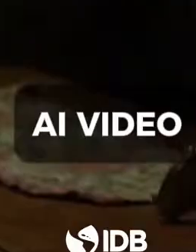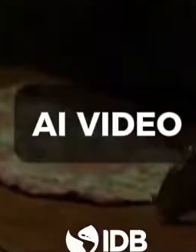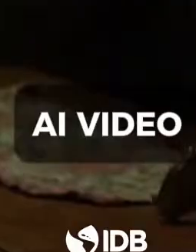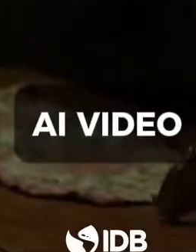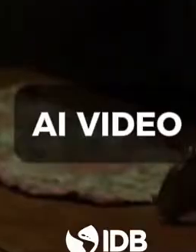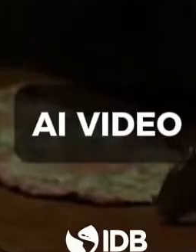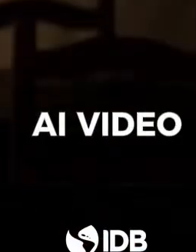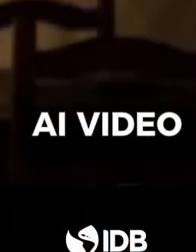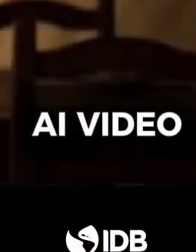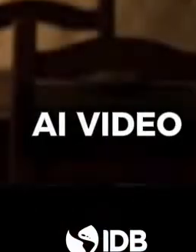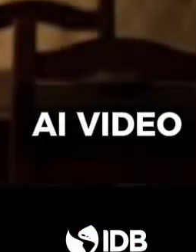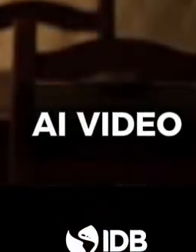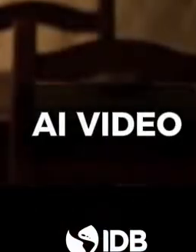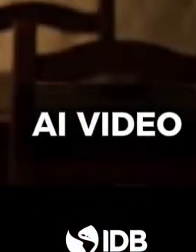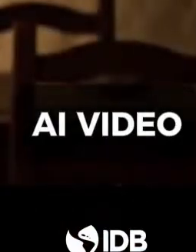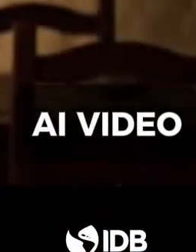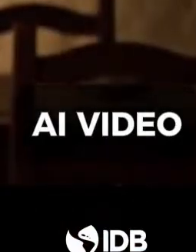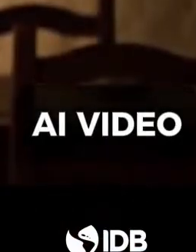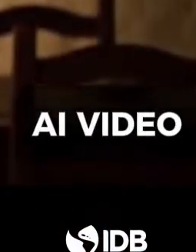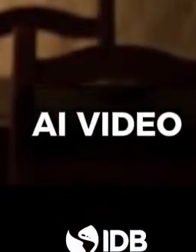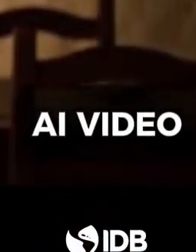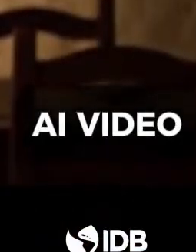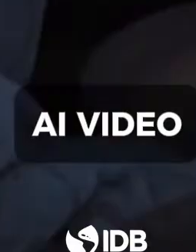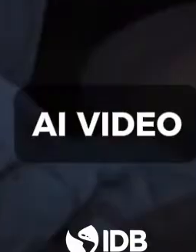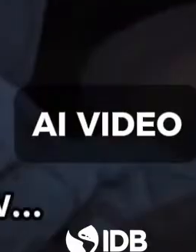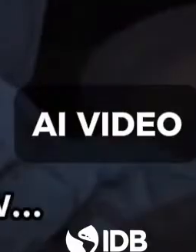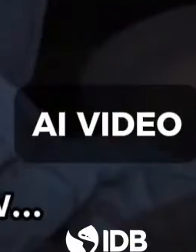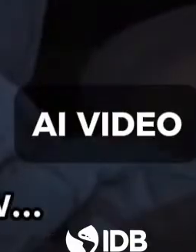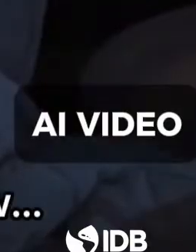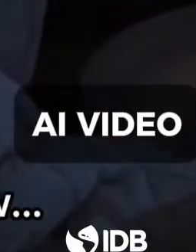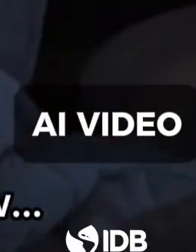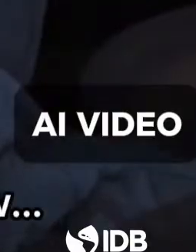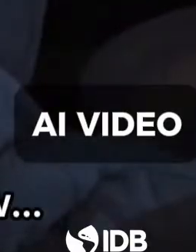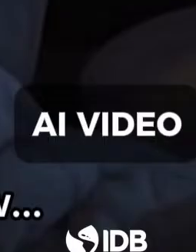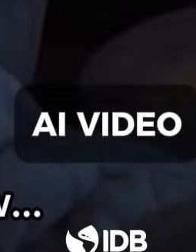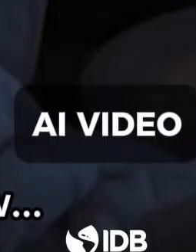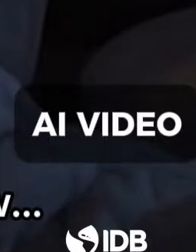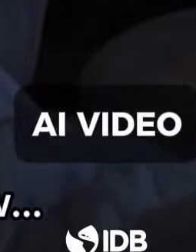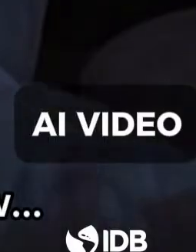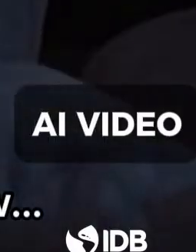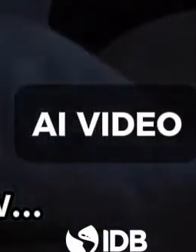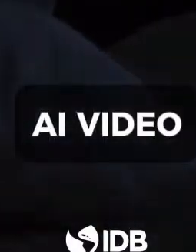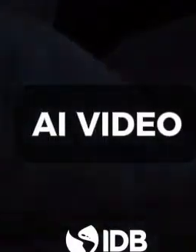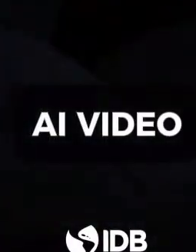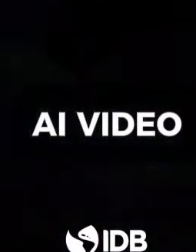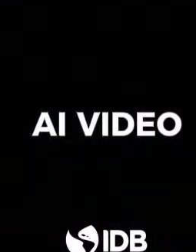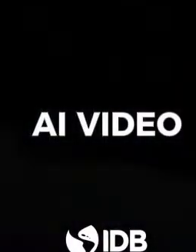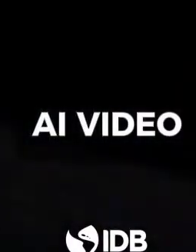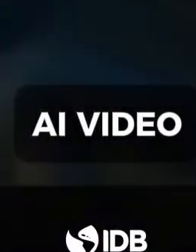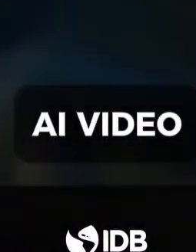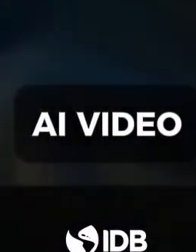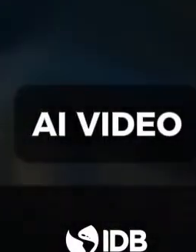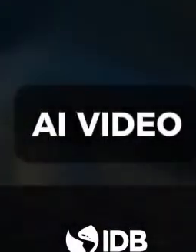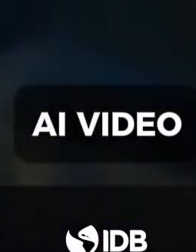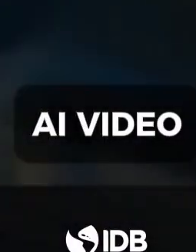¿Ya hiciste las tareas? A dormir, que tienes colegio. ¿Cuál sería el roadmap que debería seguir alguien para sacarle el partido que tú le estás sacando a la IA?